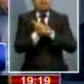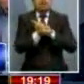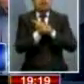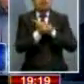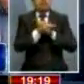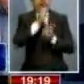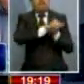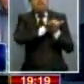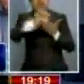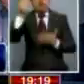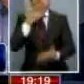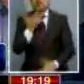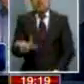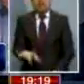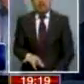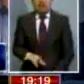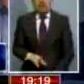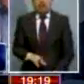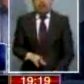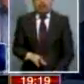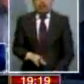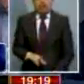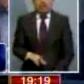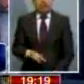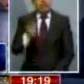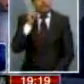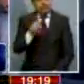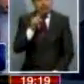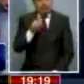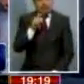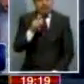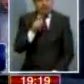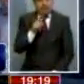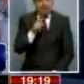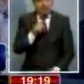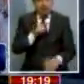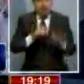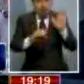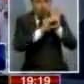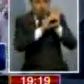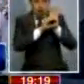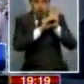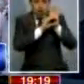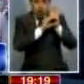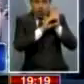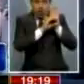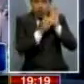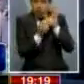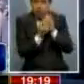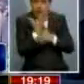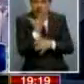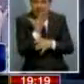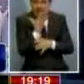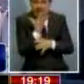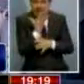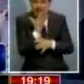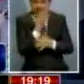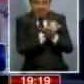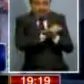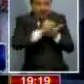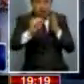abajo? Miren, esto de empezar con una constitución nueva, entera